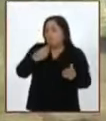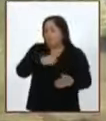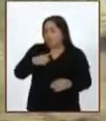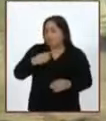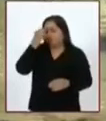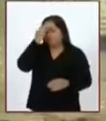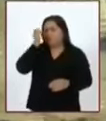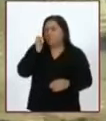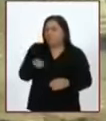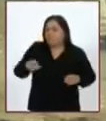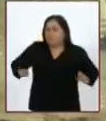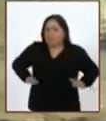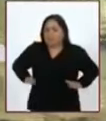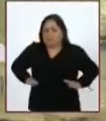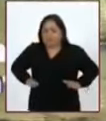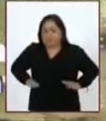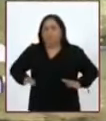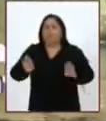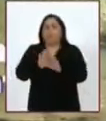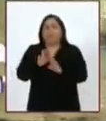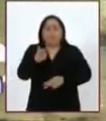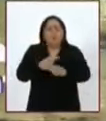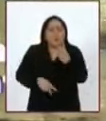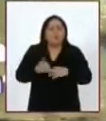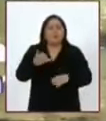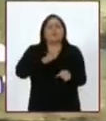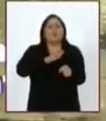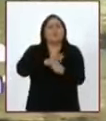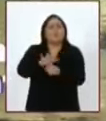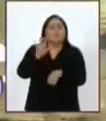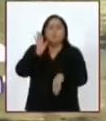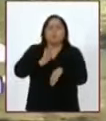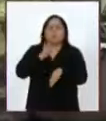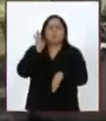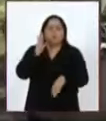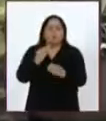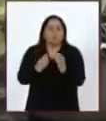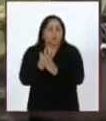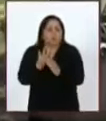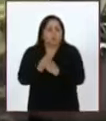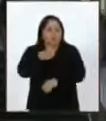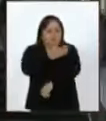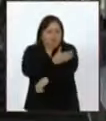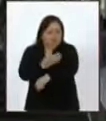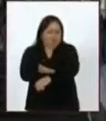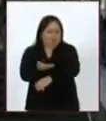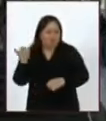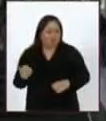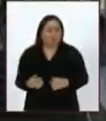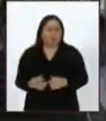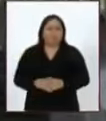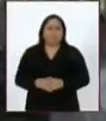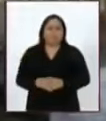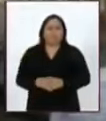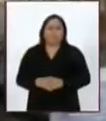sus características, cómo surgieron y cuáles son las más relevantes. ¿Me acompañan?